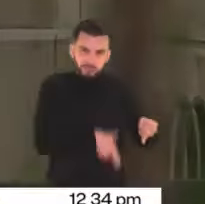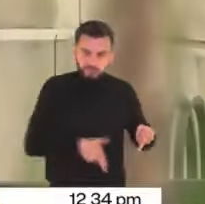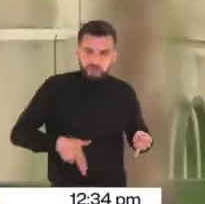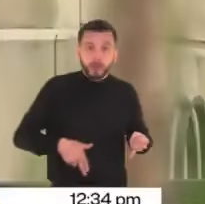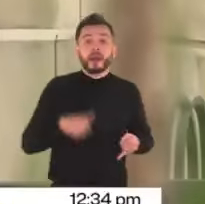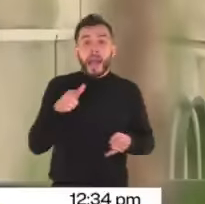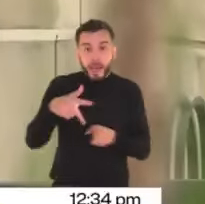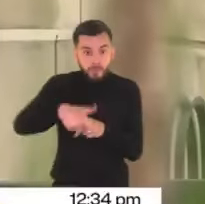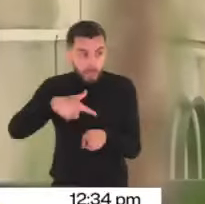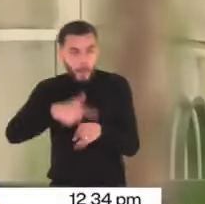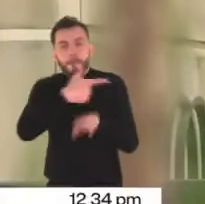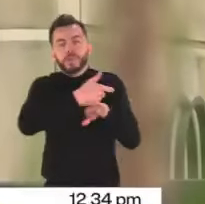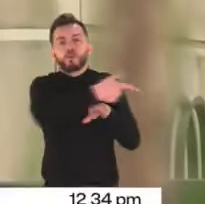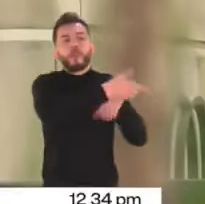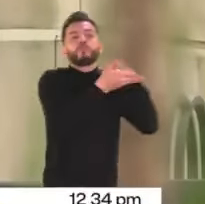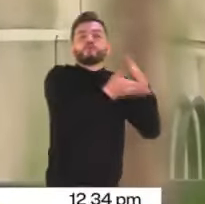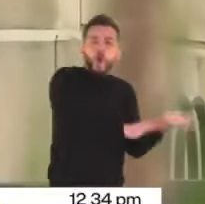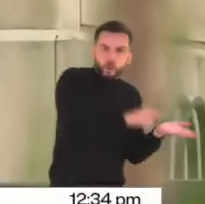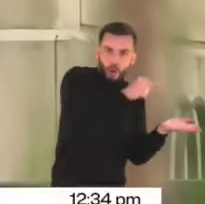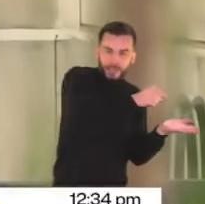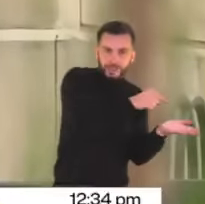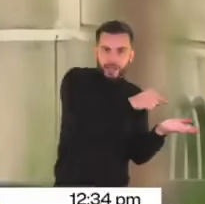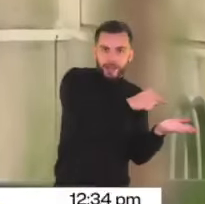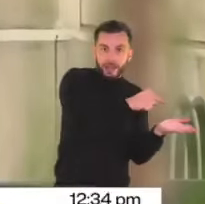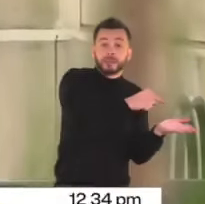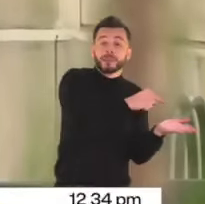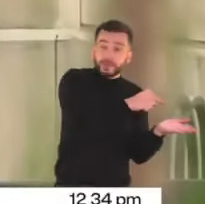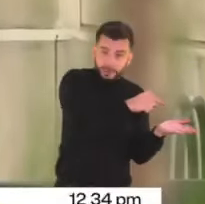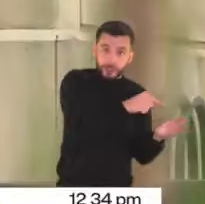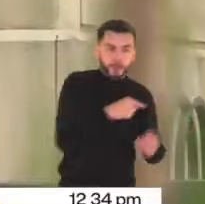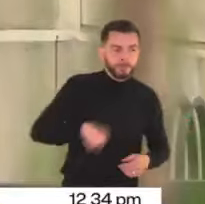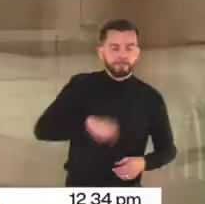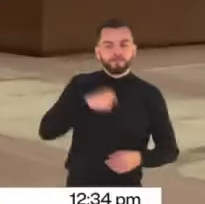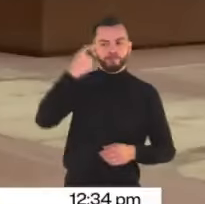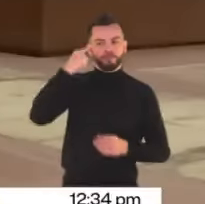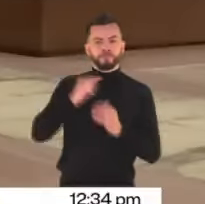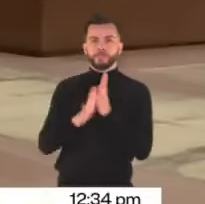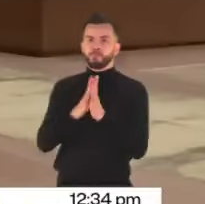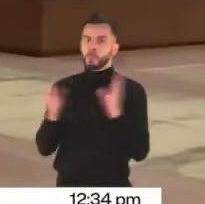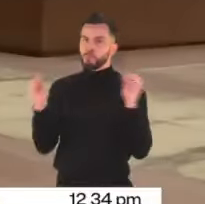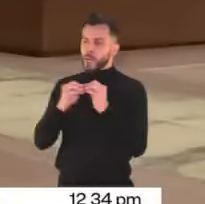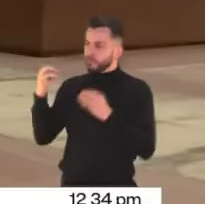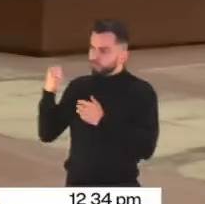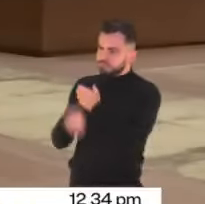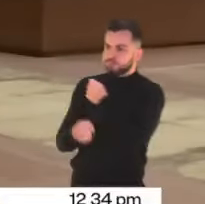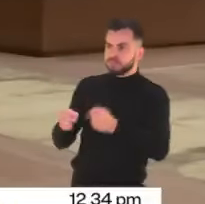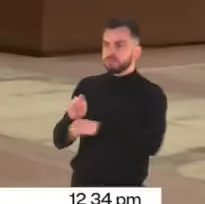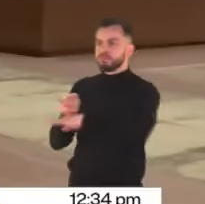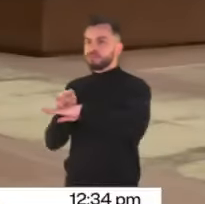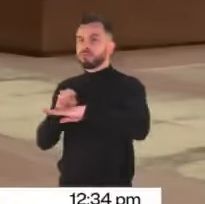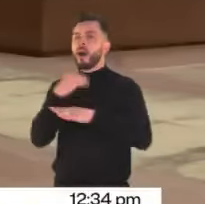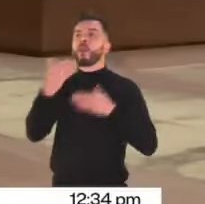sicariato. Las autoridades manifestaron que reforzarán la seguridad en el centro de Bogotá ante la alerta de atentado.